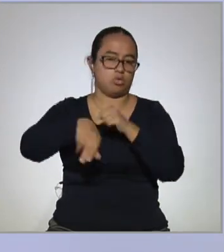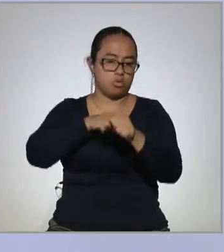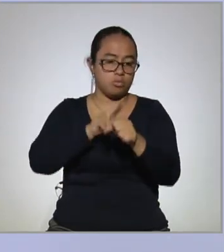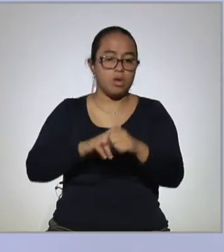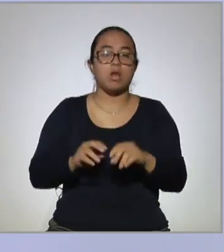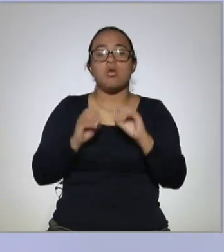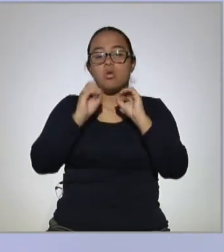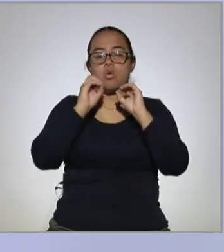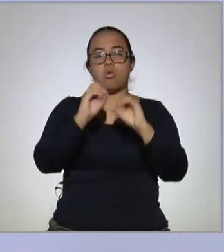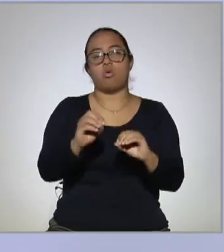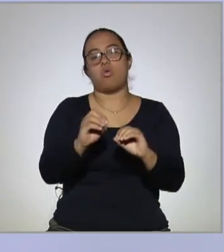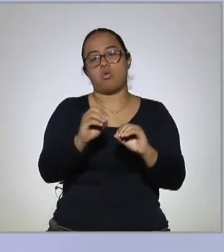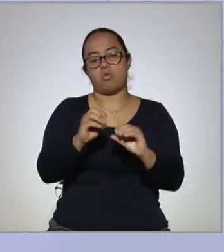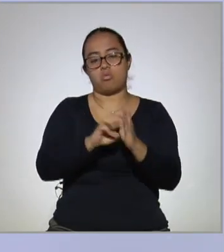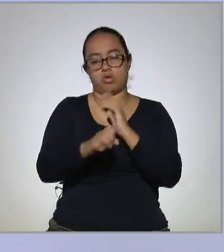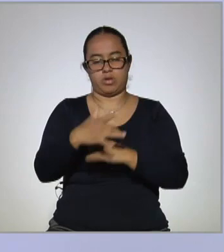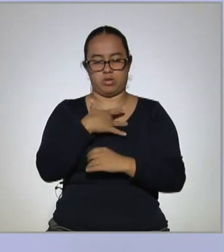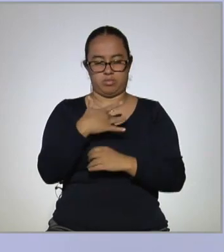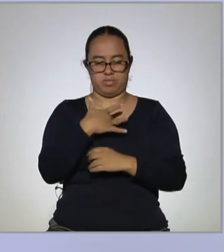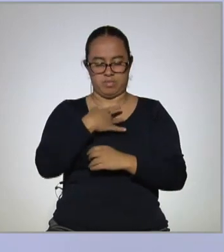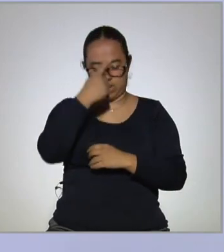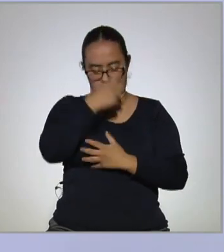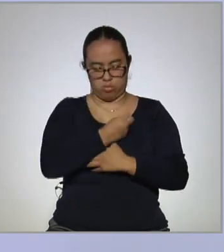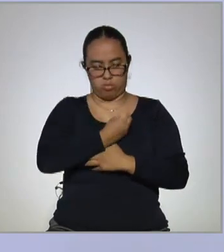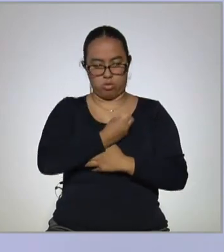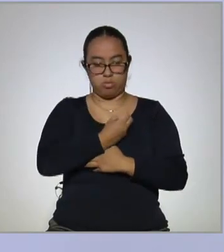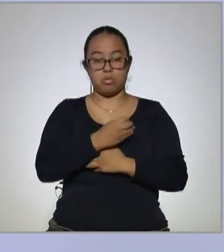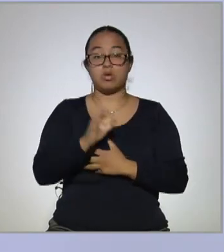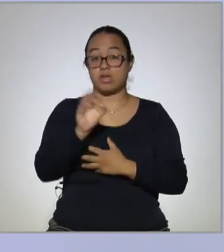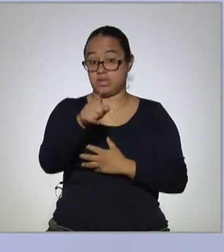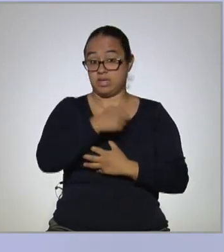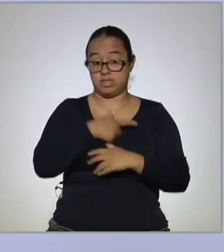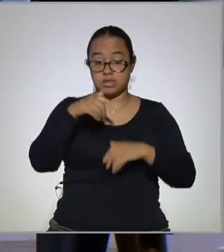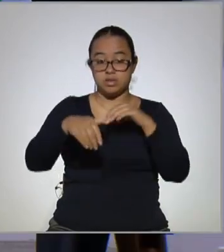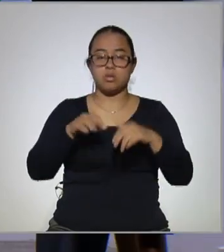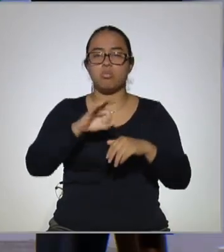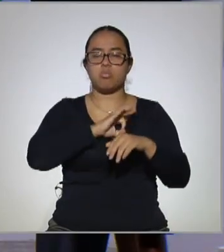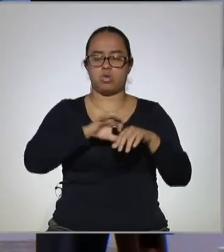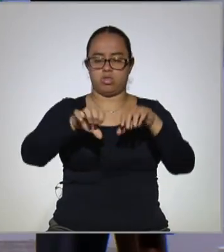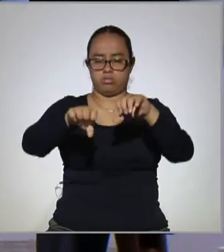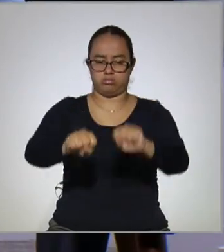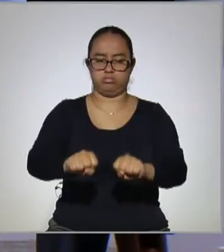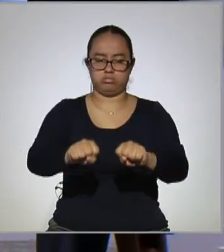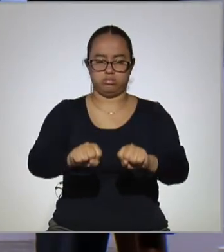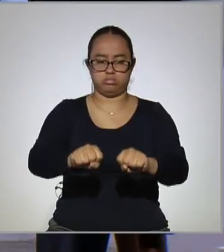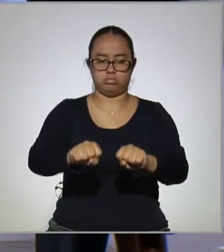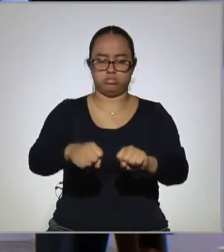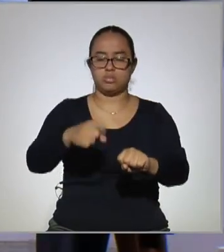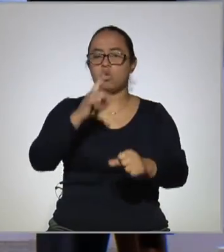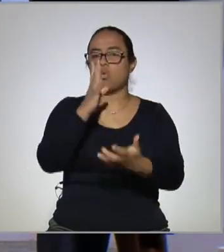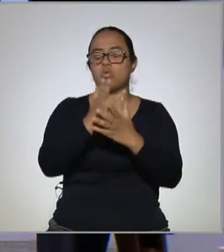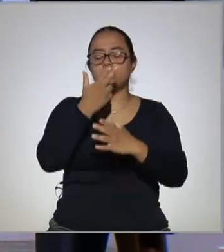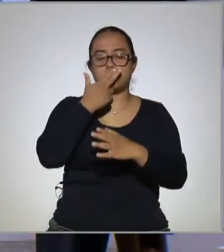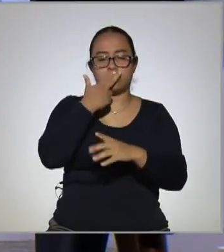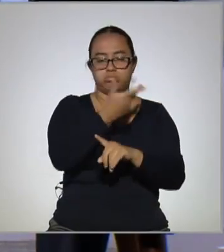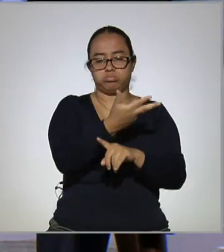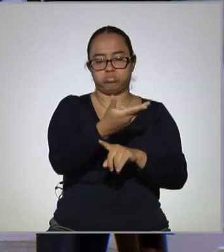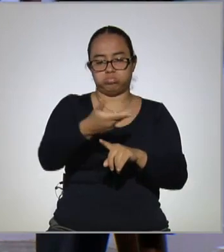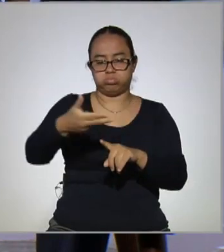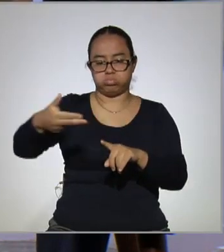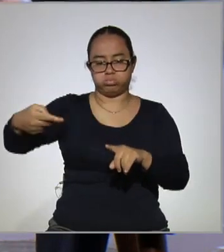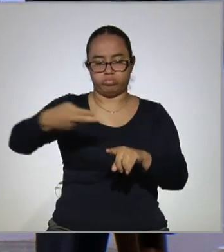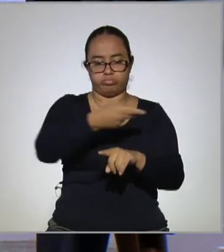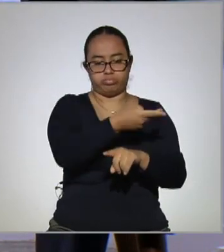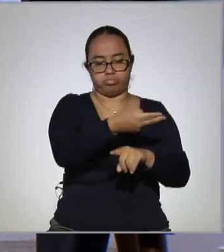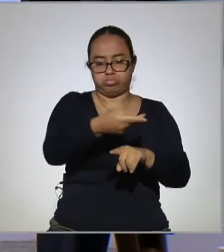para mantenerse activo a nivel cardiovascular. Si te gusta mucho la alberca, puedes agarrar una tabla acá abajo. Y seguir usando No acá.